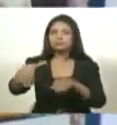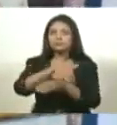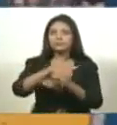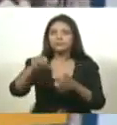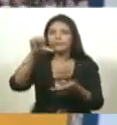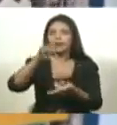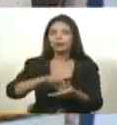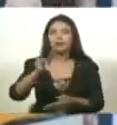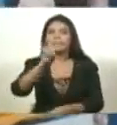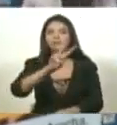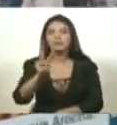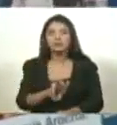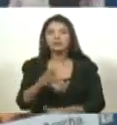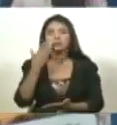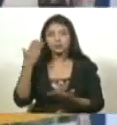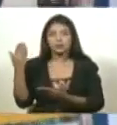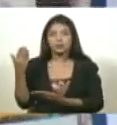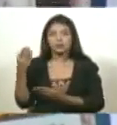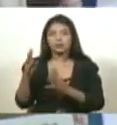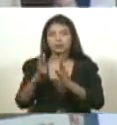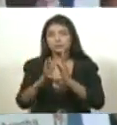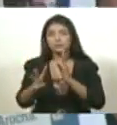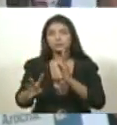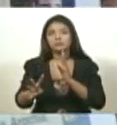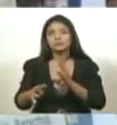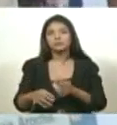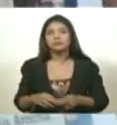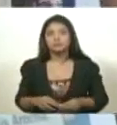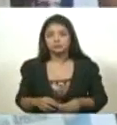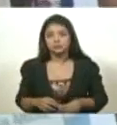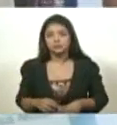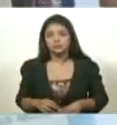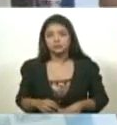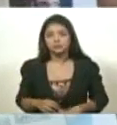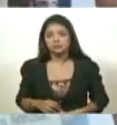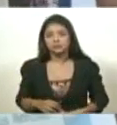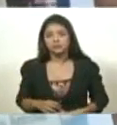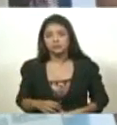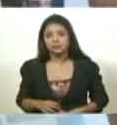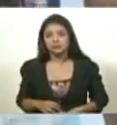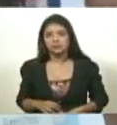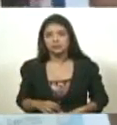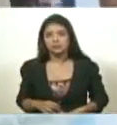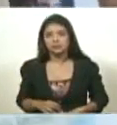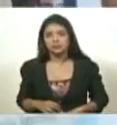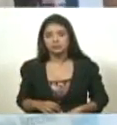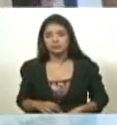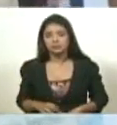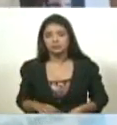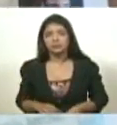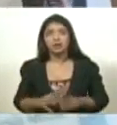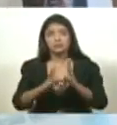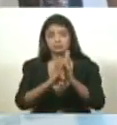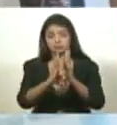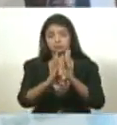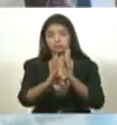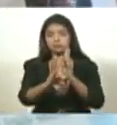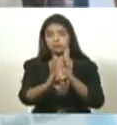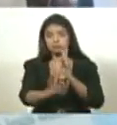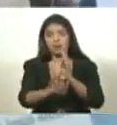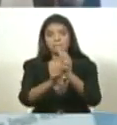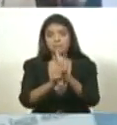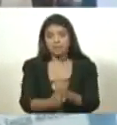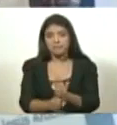capital venezolana, aquí están apuntando, en una calle de la capital de Venezuela, están haciendo una fila, ¿verdad?, para esperar